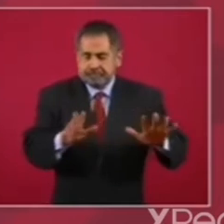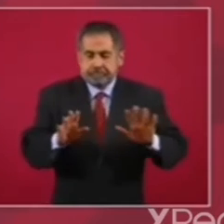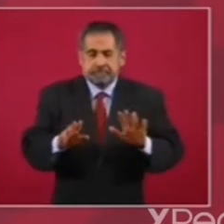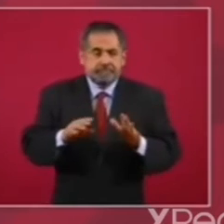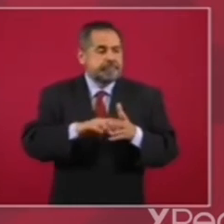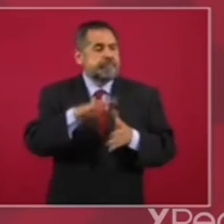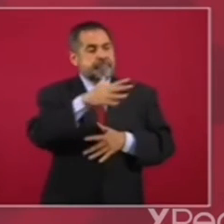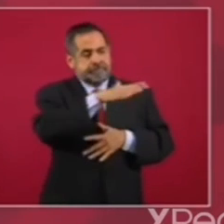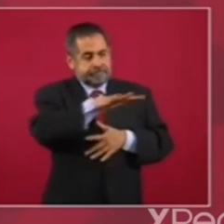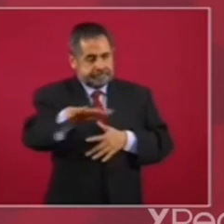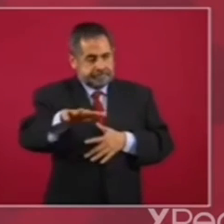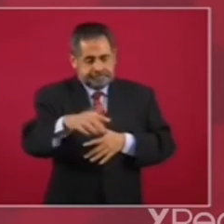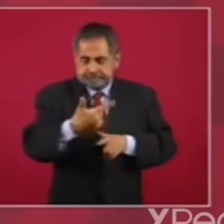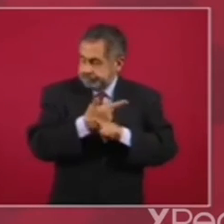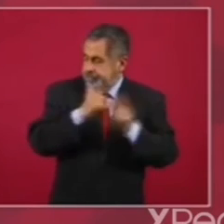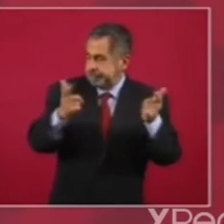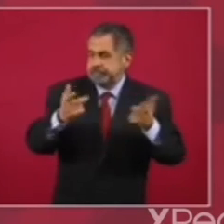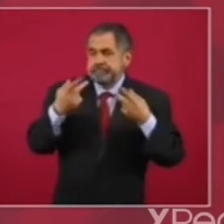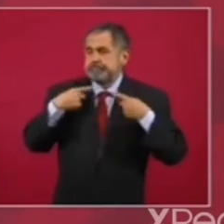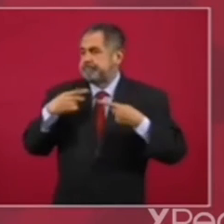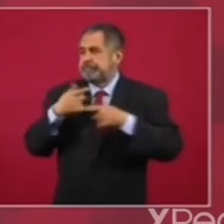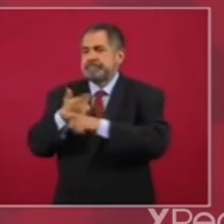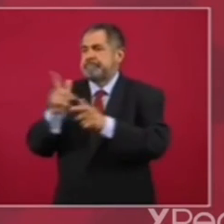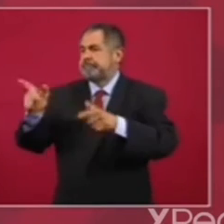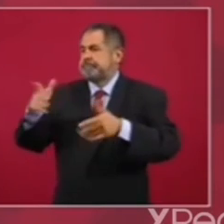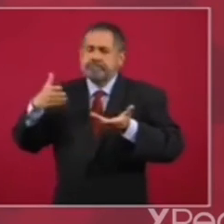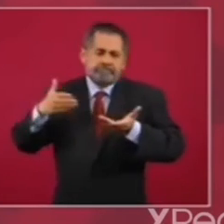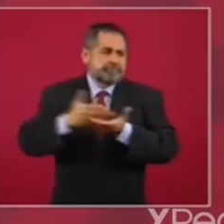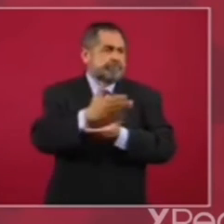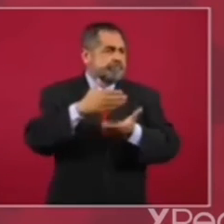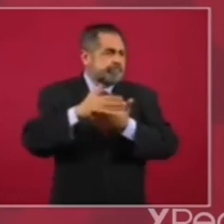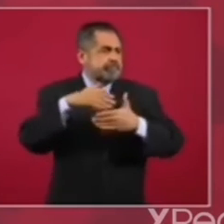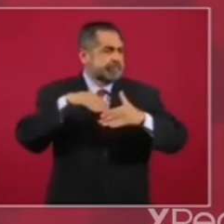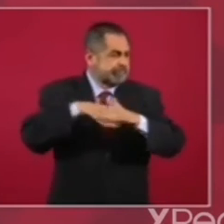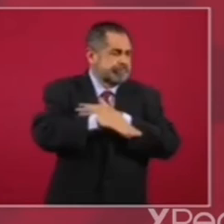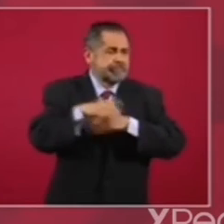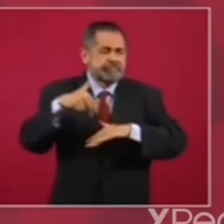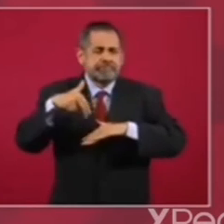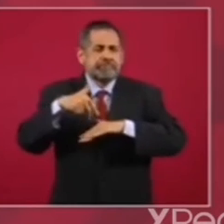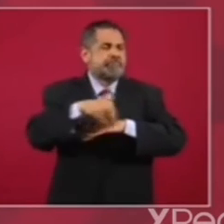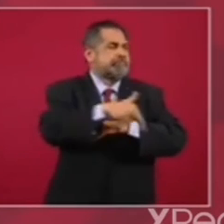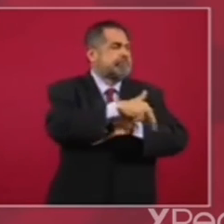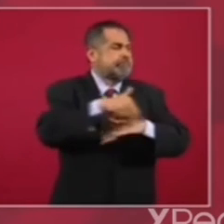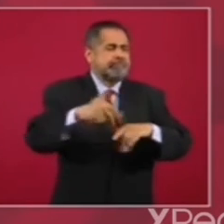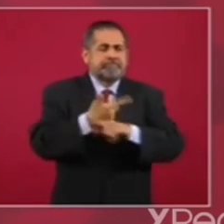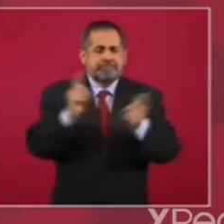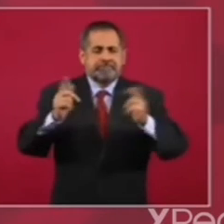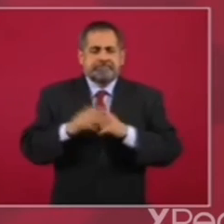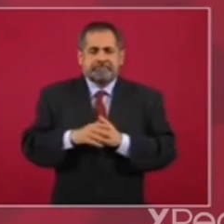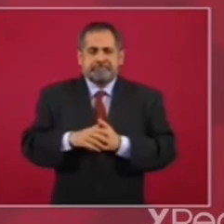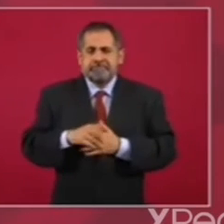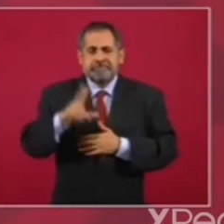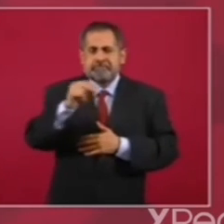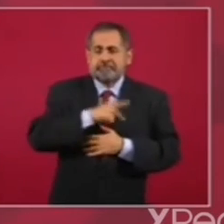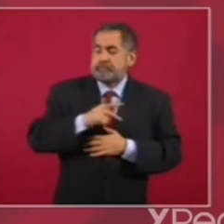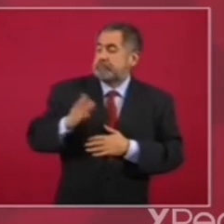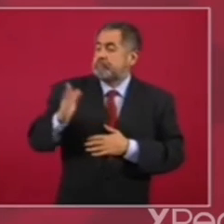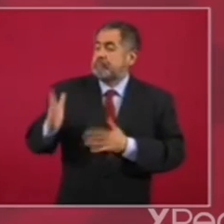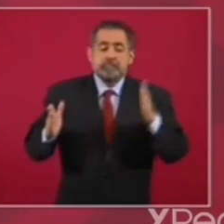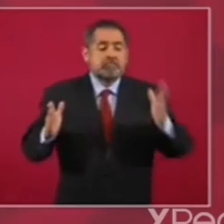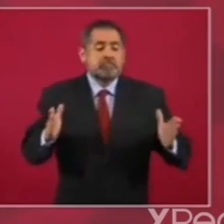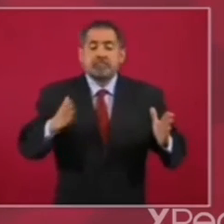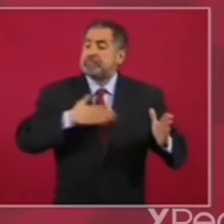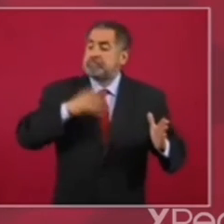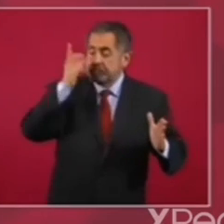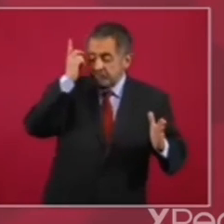de las playas, que la gente tenga acceso a las playas, que no estén